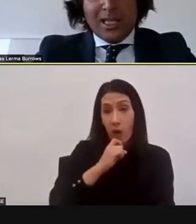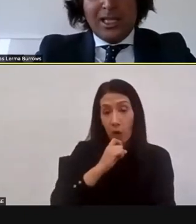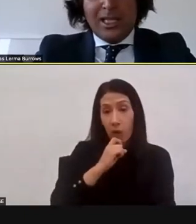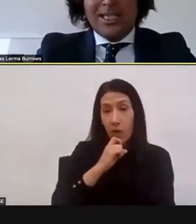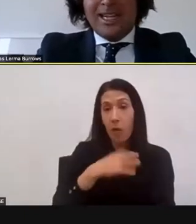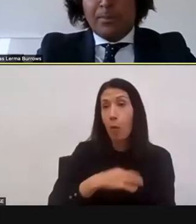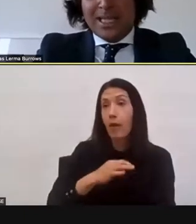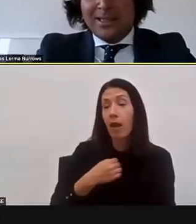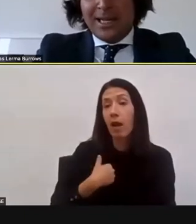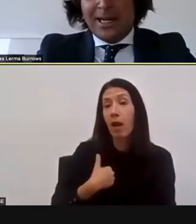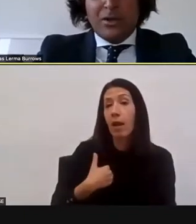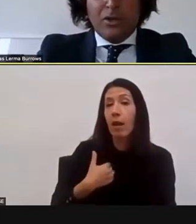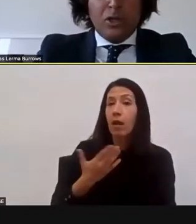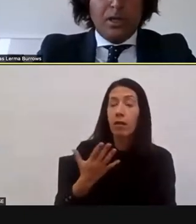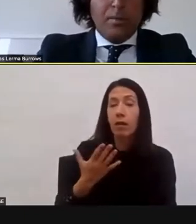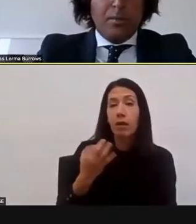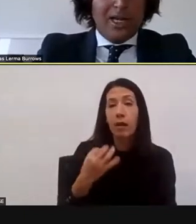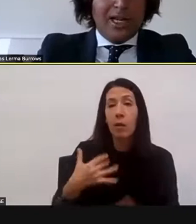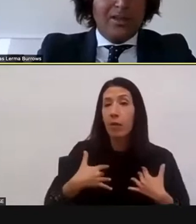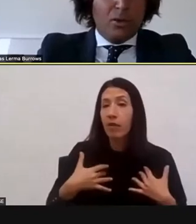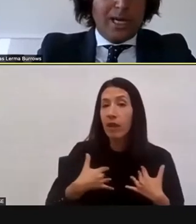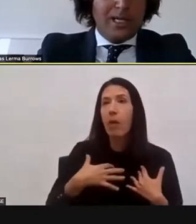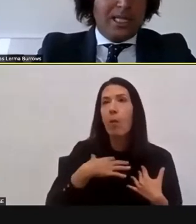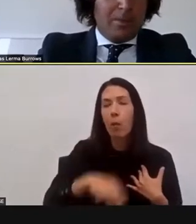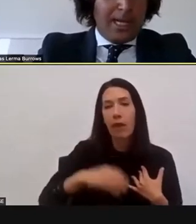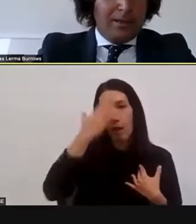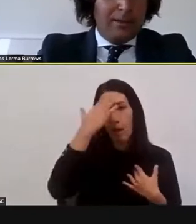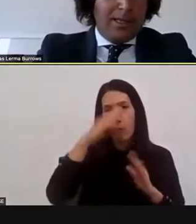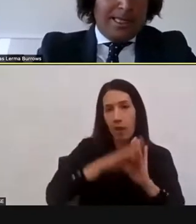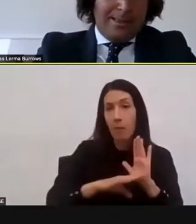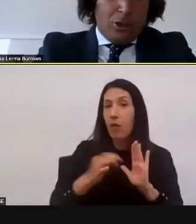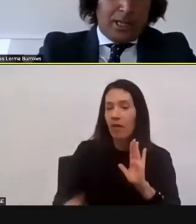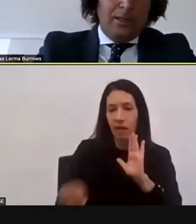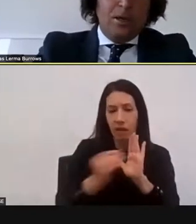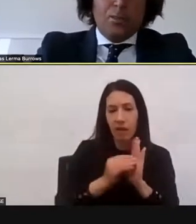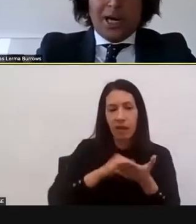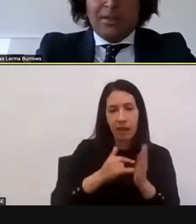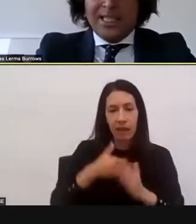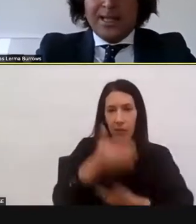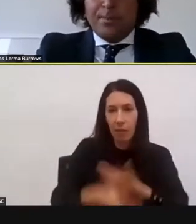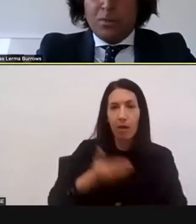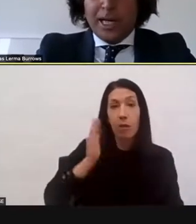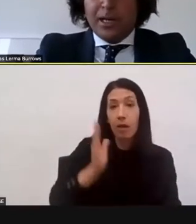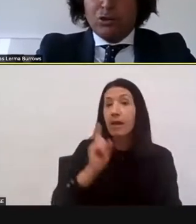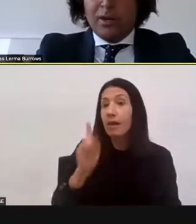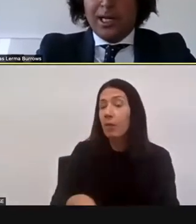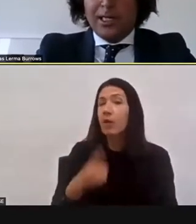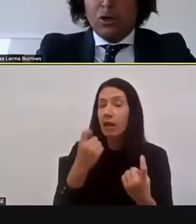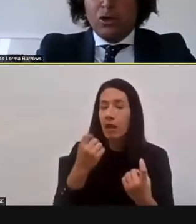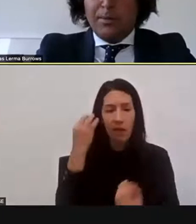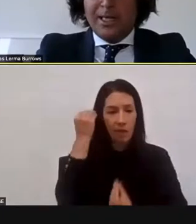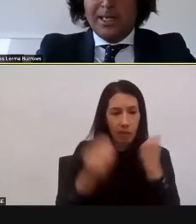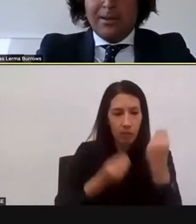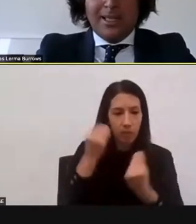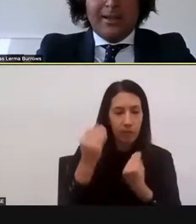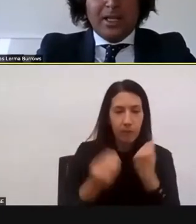las víctimas representa la negación de los principios que han de informar el sistema penal. De otra, por la necesidad de ponderar en nuestro análisis los